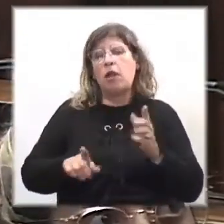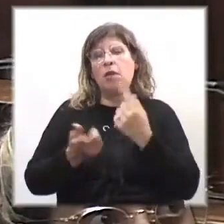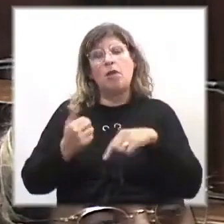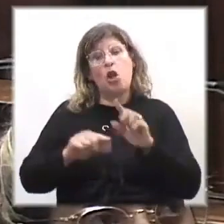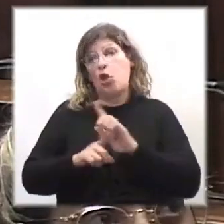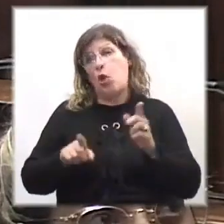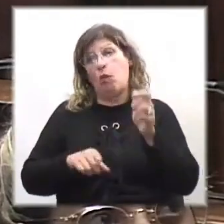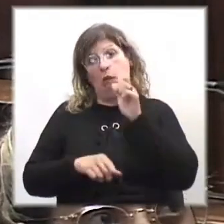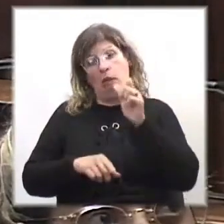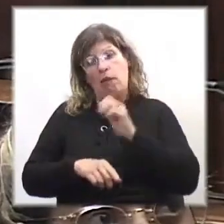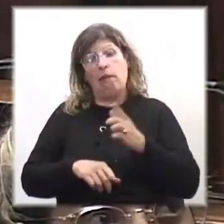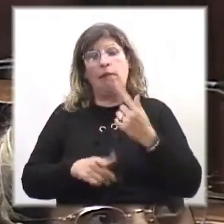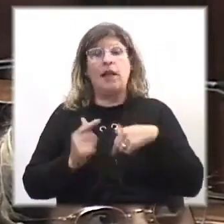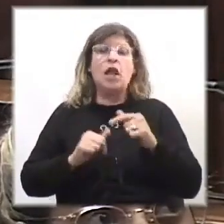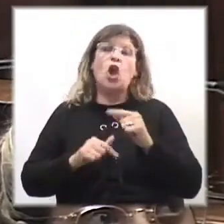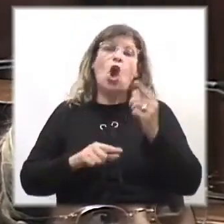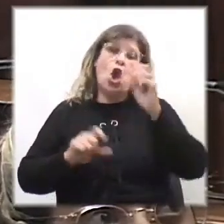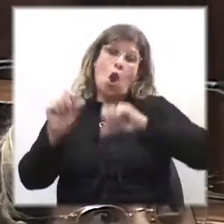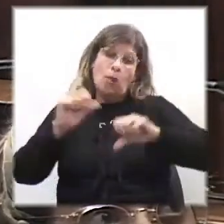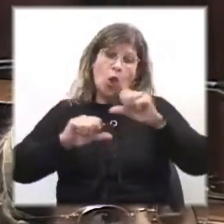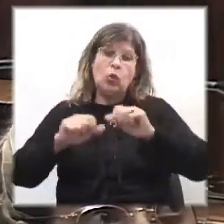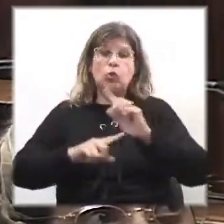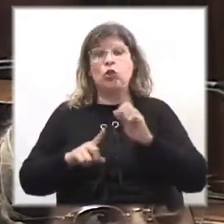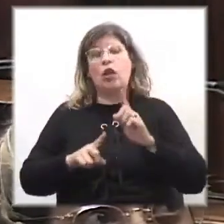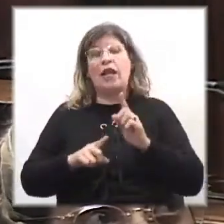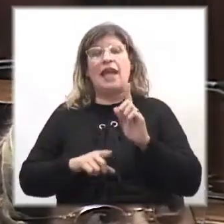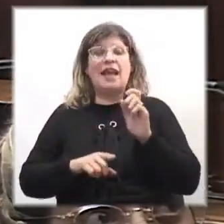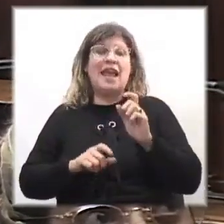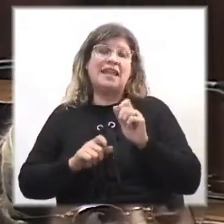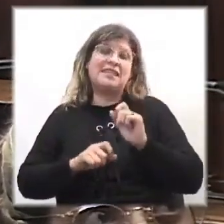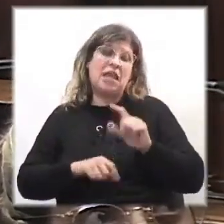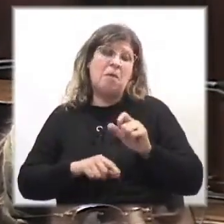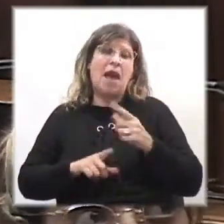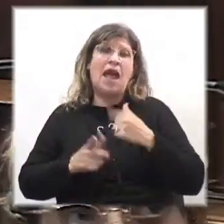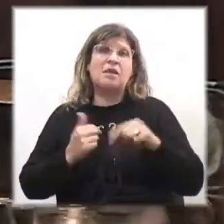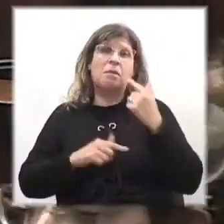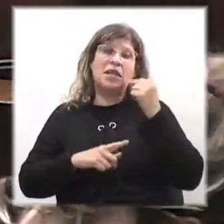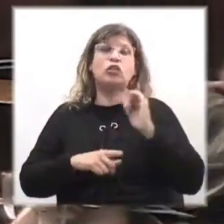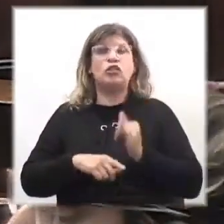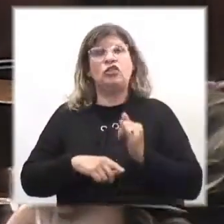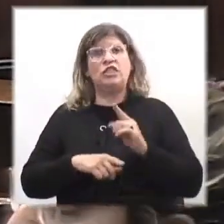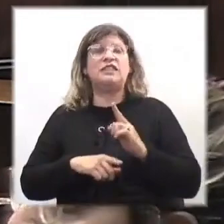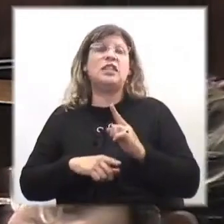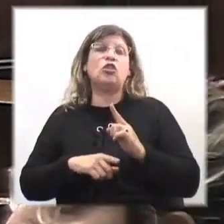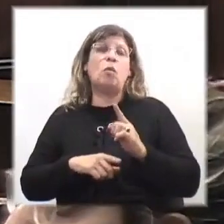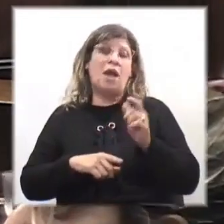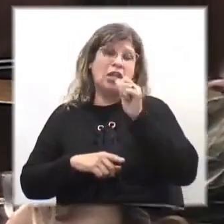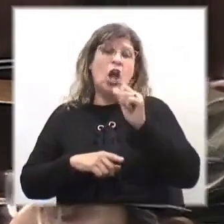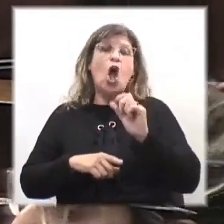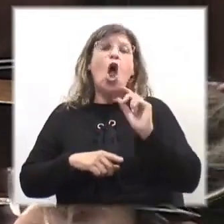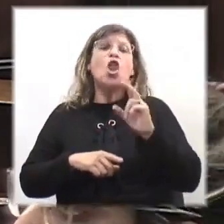que los productos que le echan al agua no hacen mal Excepto si se toman doce años seguidos